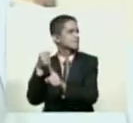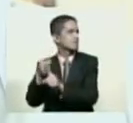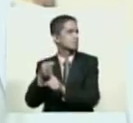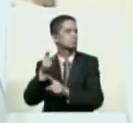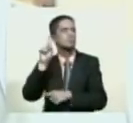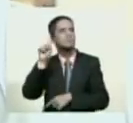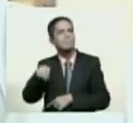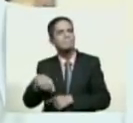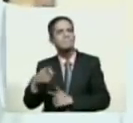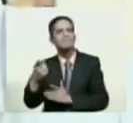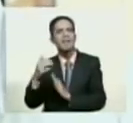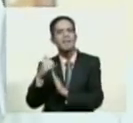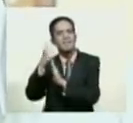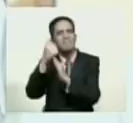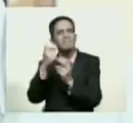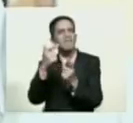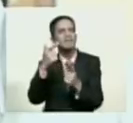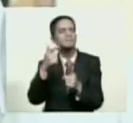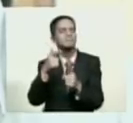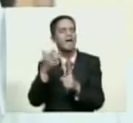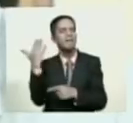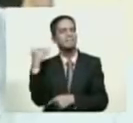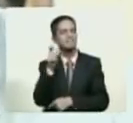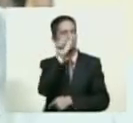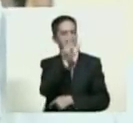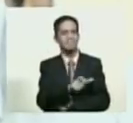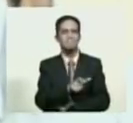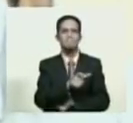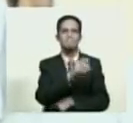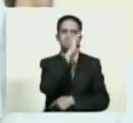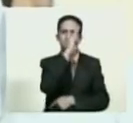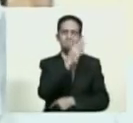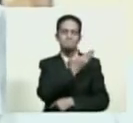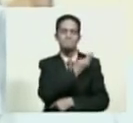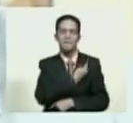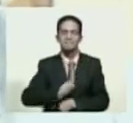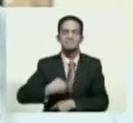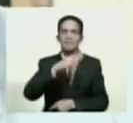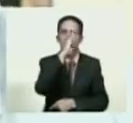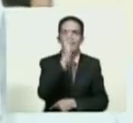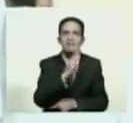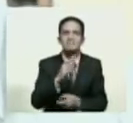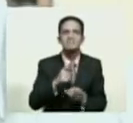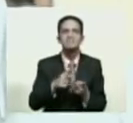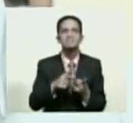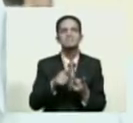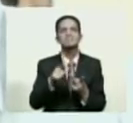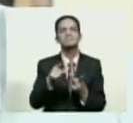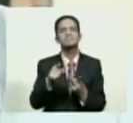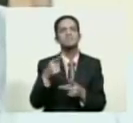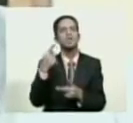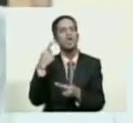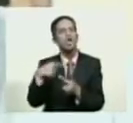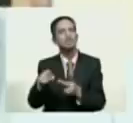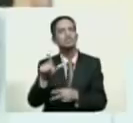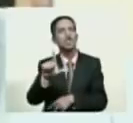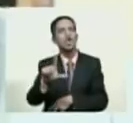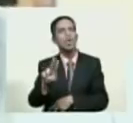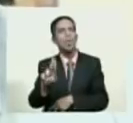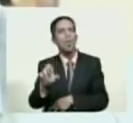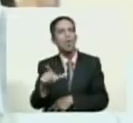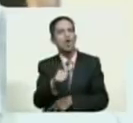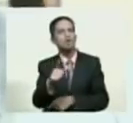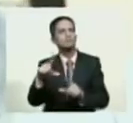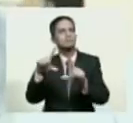mucha importancia como Lula, como Cristina, como Rafael Correa, el propio Lugo, que le abrieron ahorita un par de juicios precisamente por